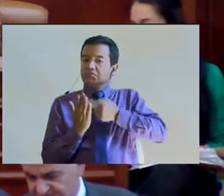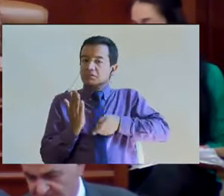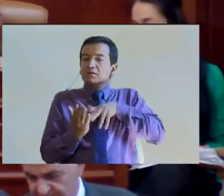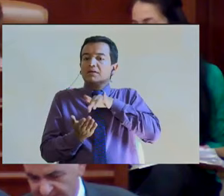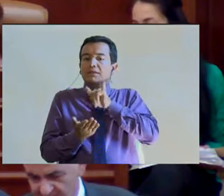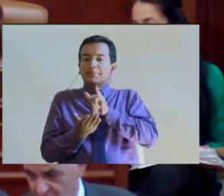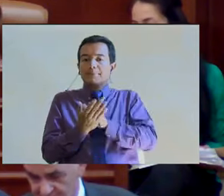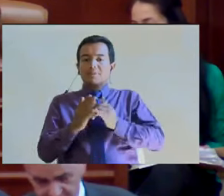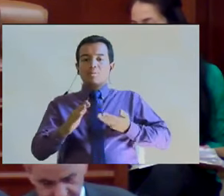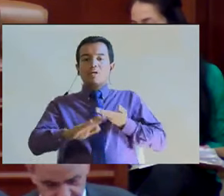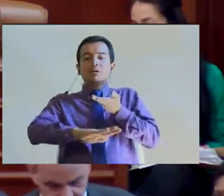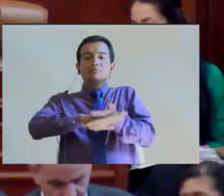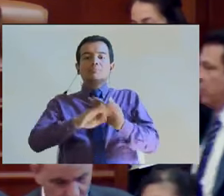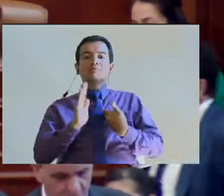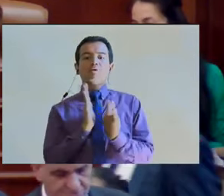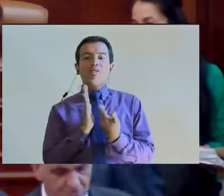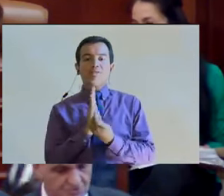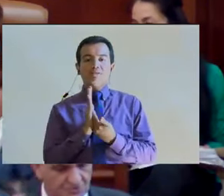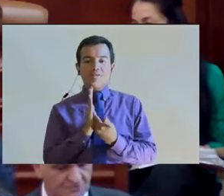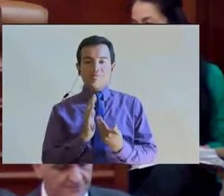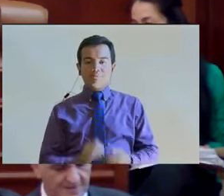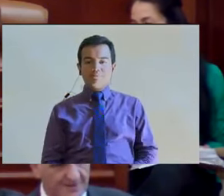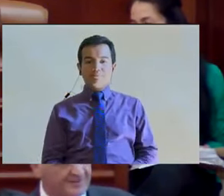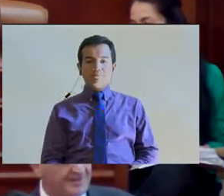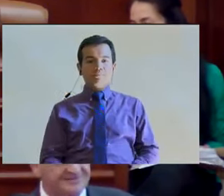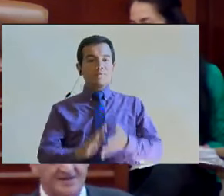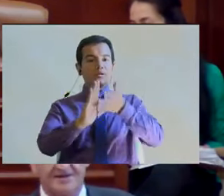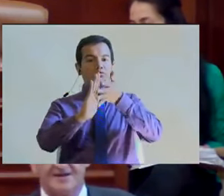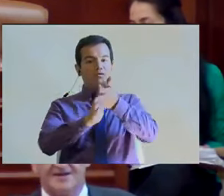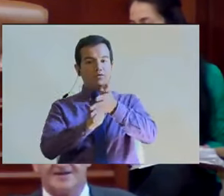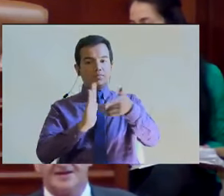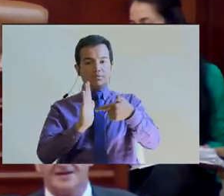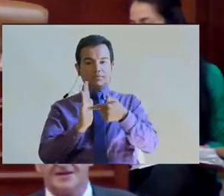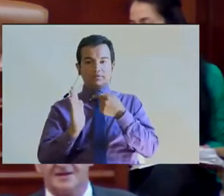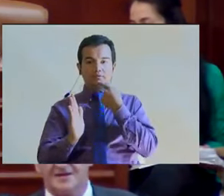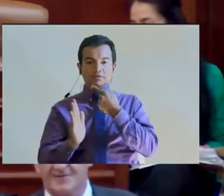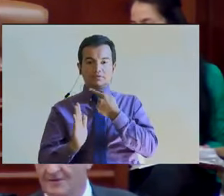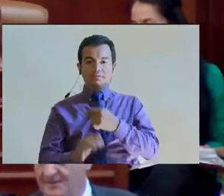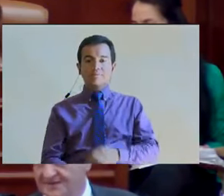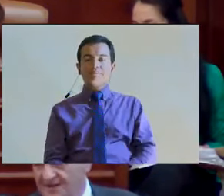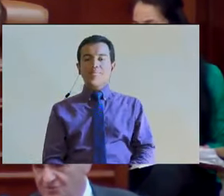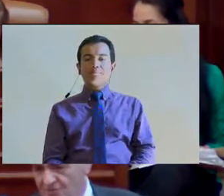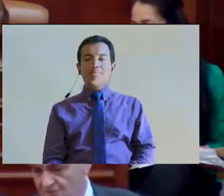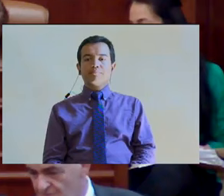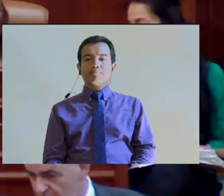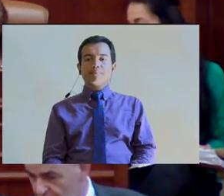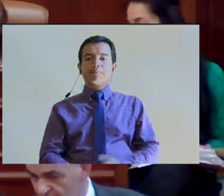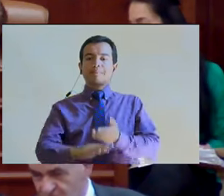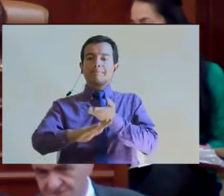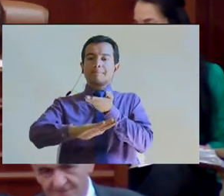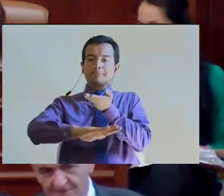la ponencia el informe termina con la siguiente